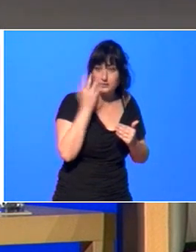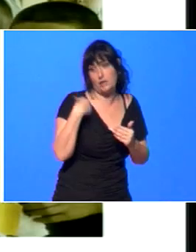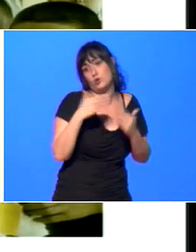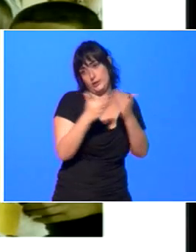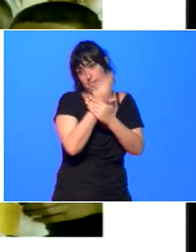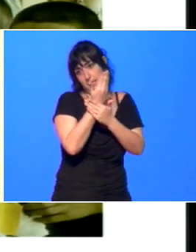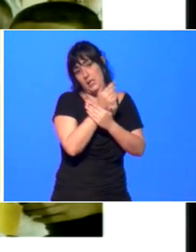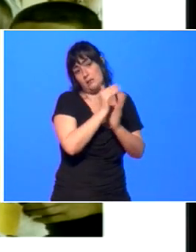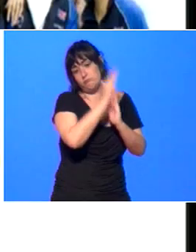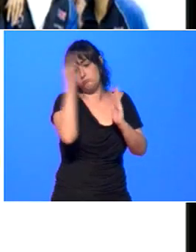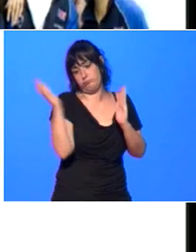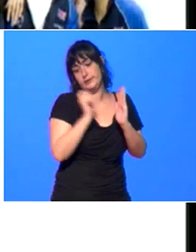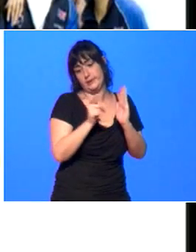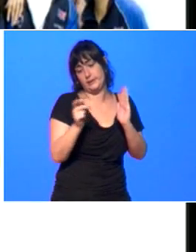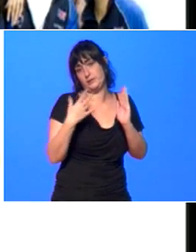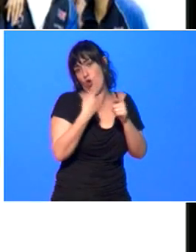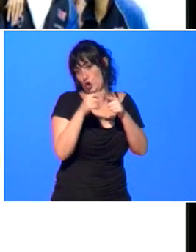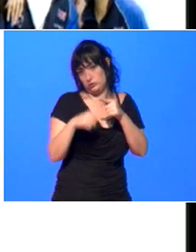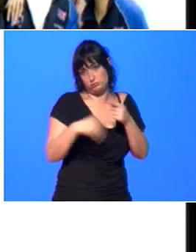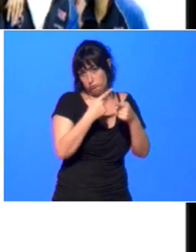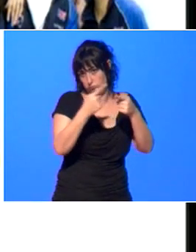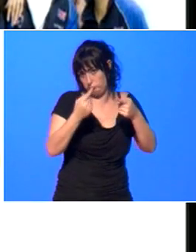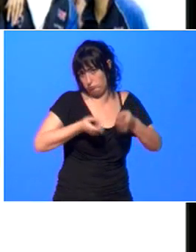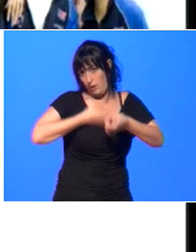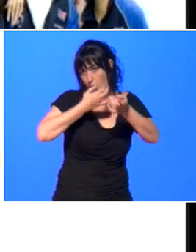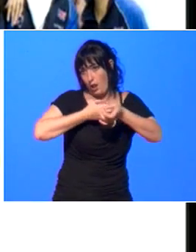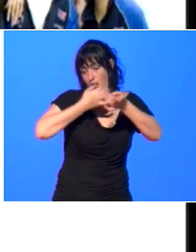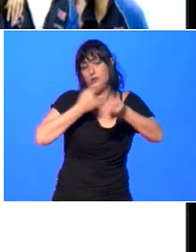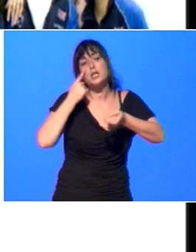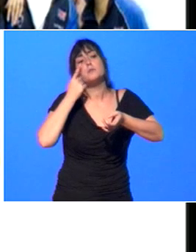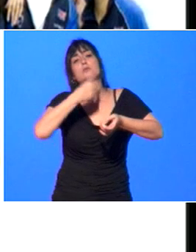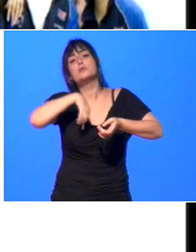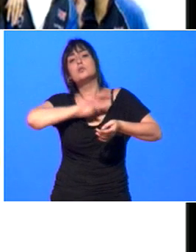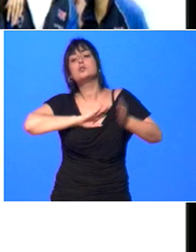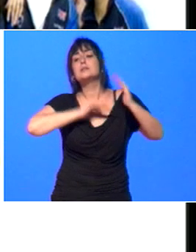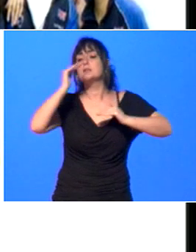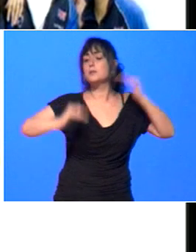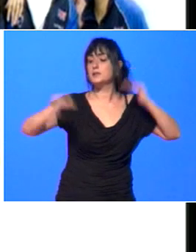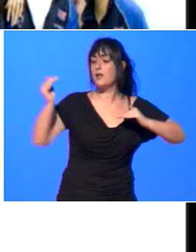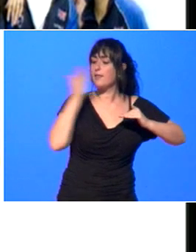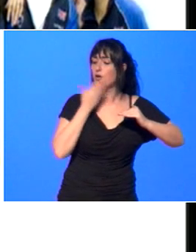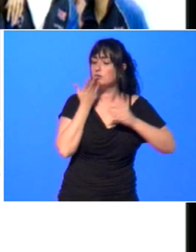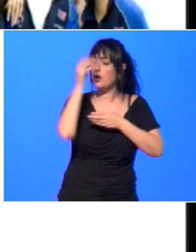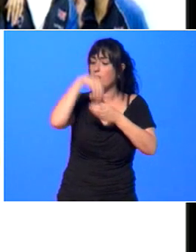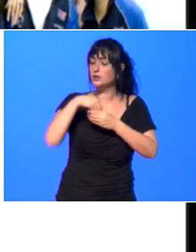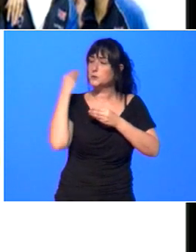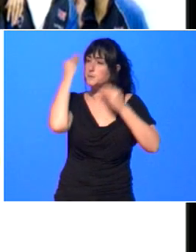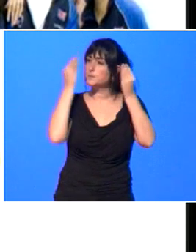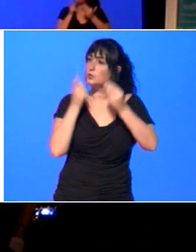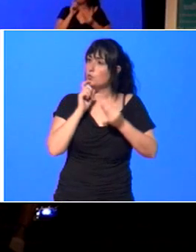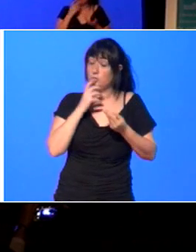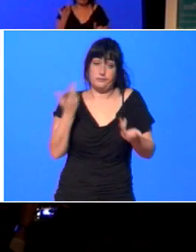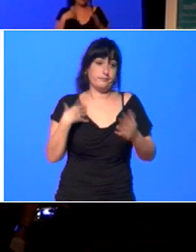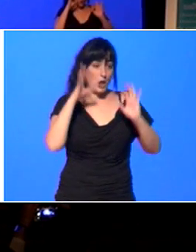parte de Rafael, cómo pensamos la diversidad en la escuela. Lamentablemente, nuestra escuela